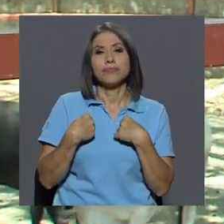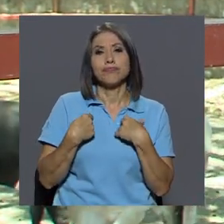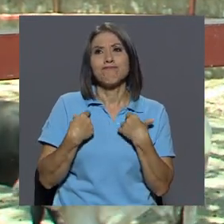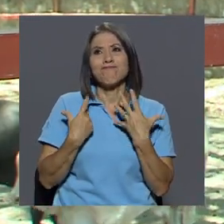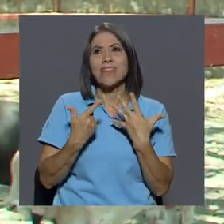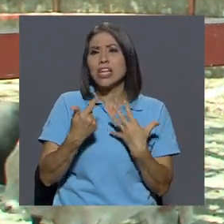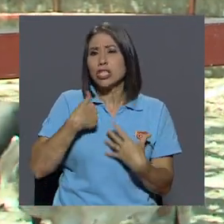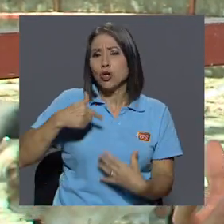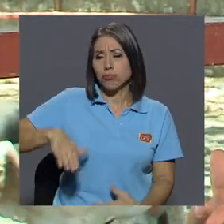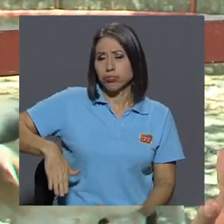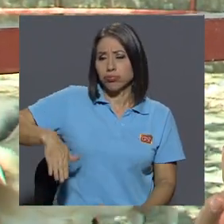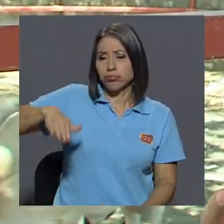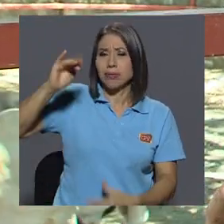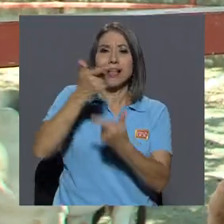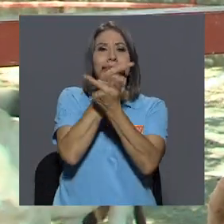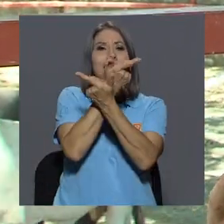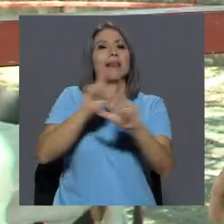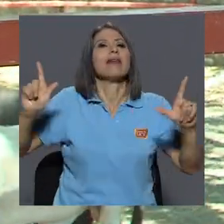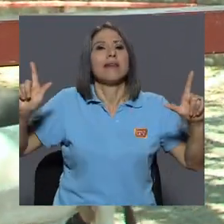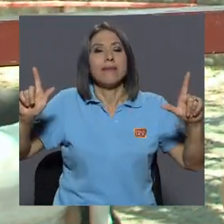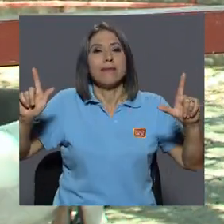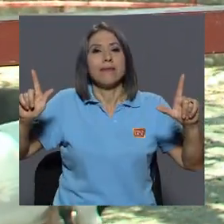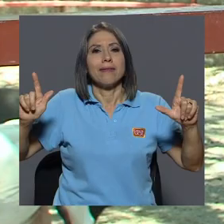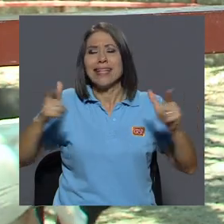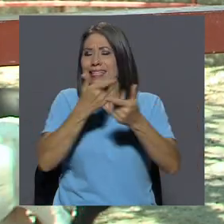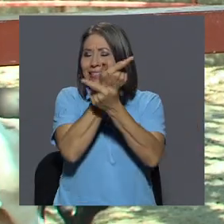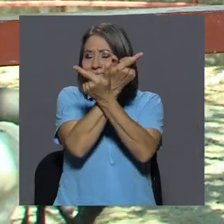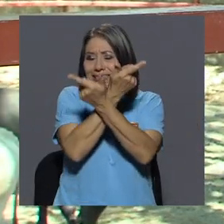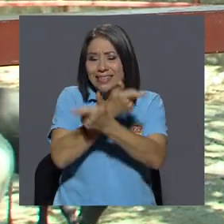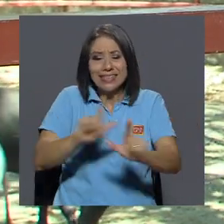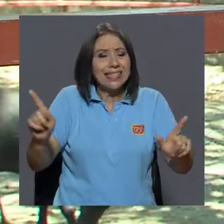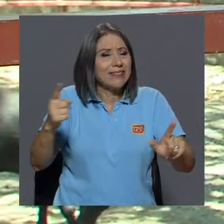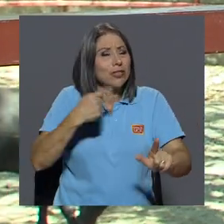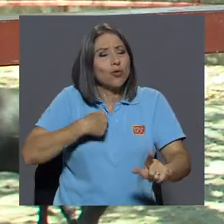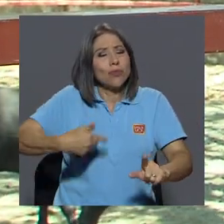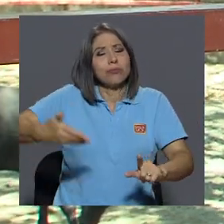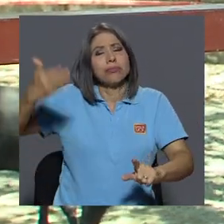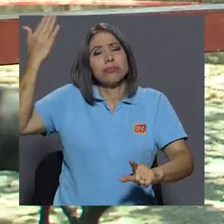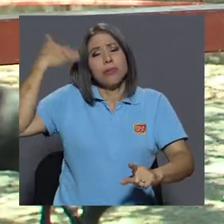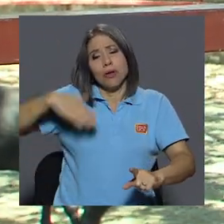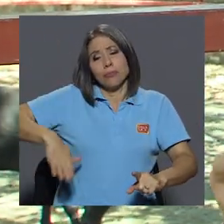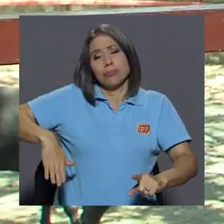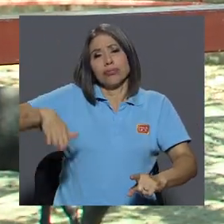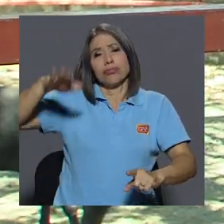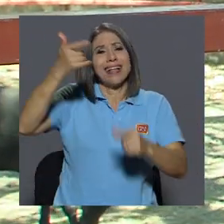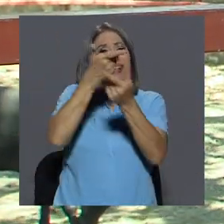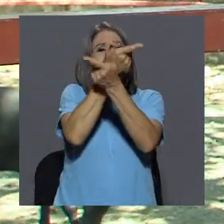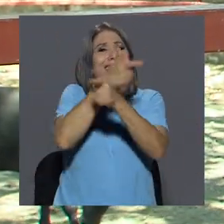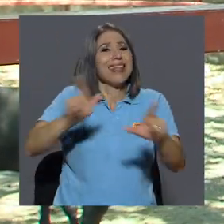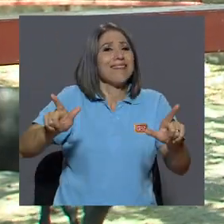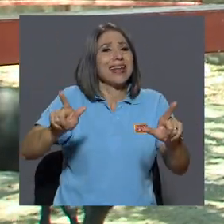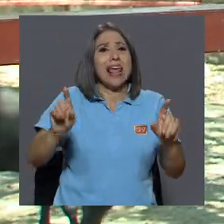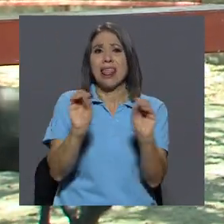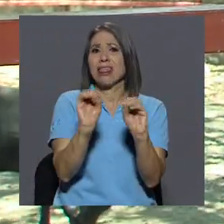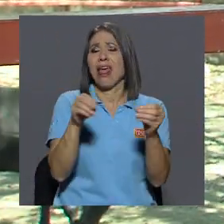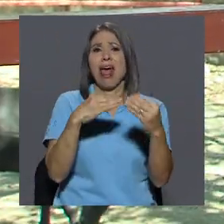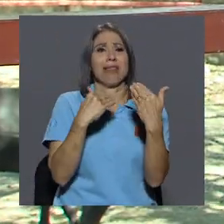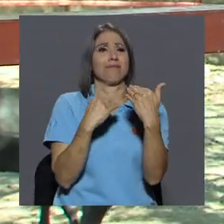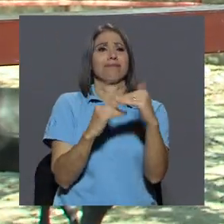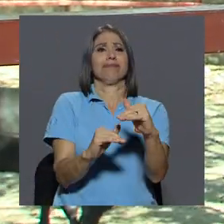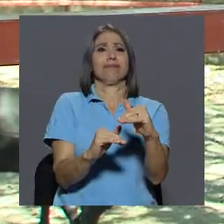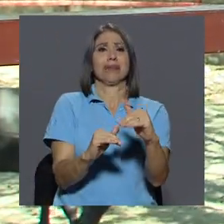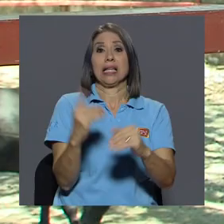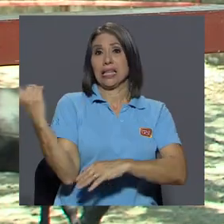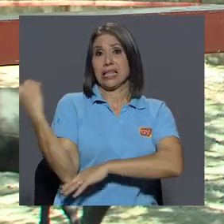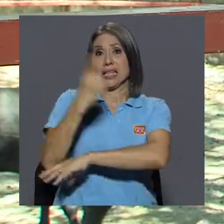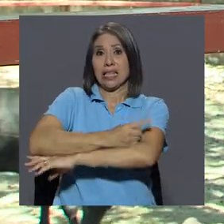yo me crié libre. Libre, yo fui libre. A mí nadie me ponía amarras. Y un 5 de